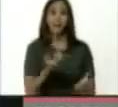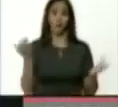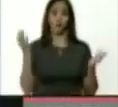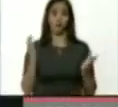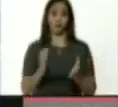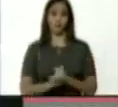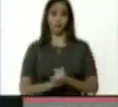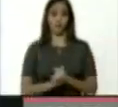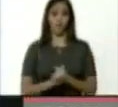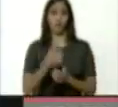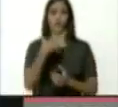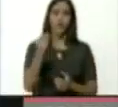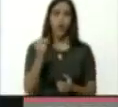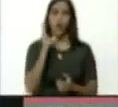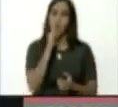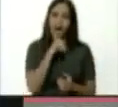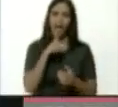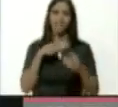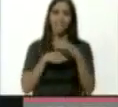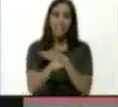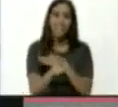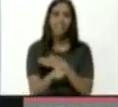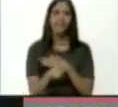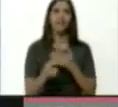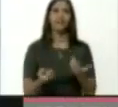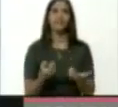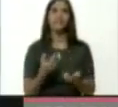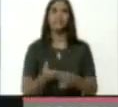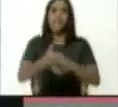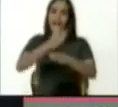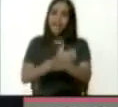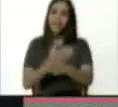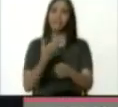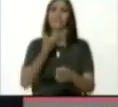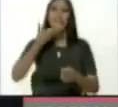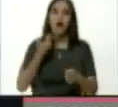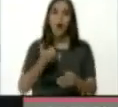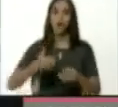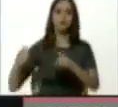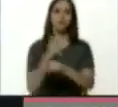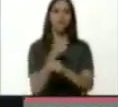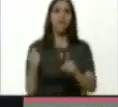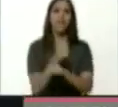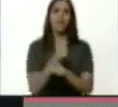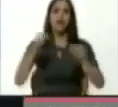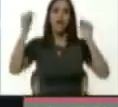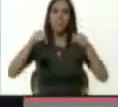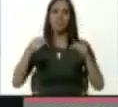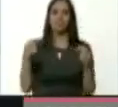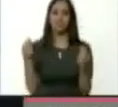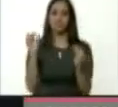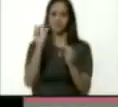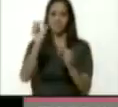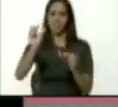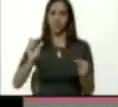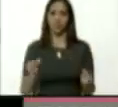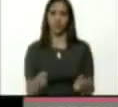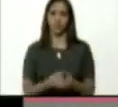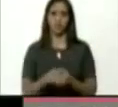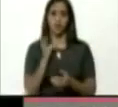Tiene que matarlo. No hay salida sin que haya una confrontación violenta con estos bichos. No la